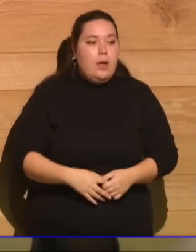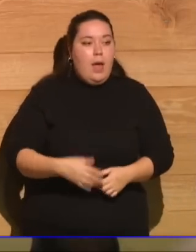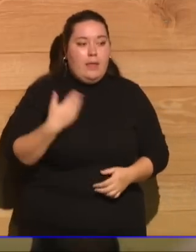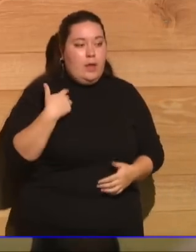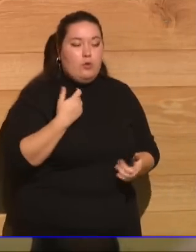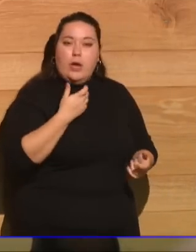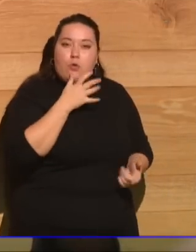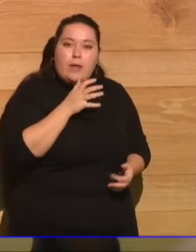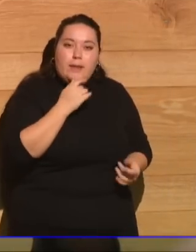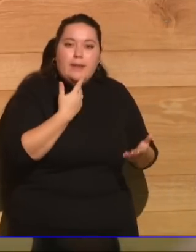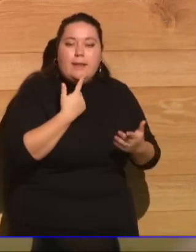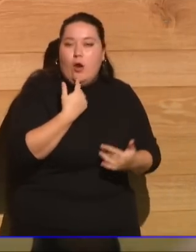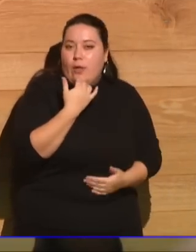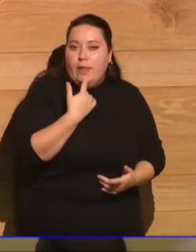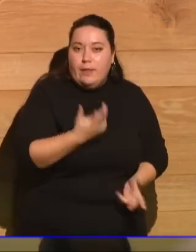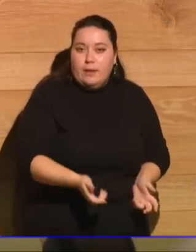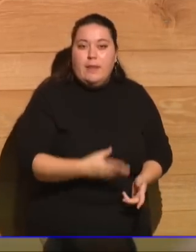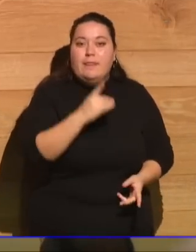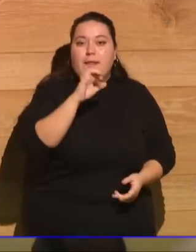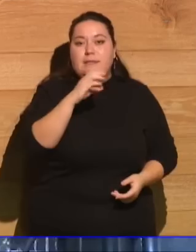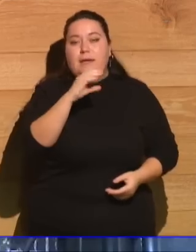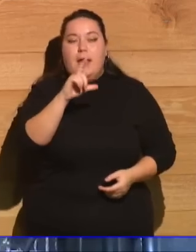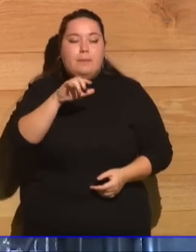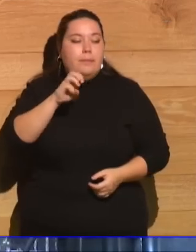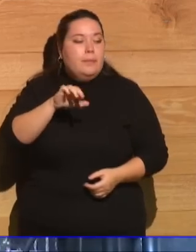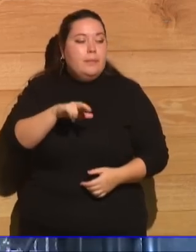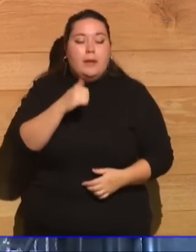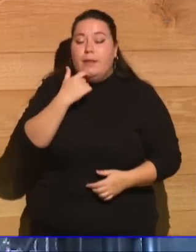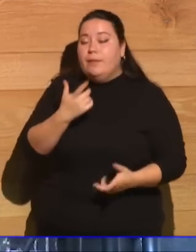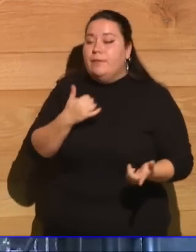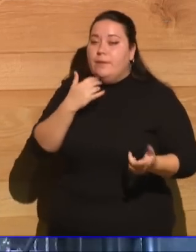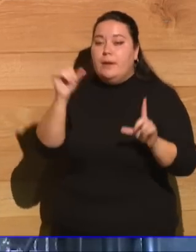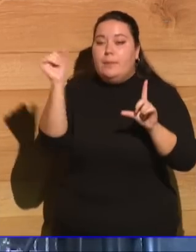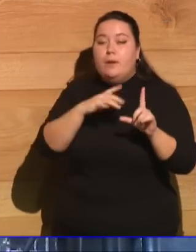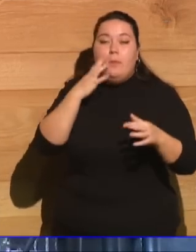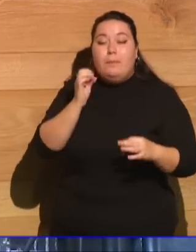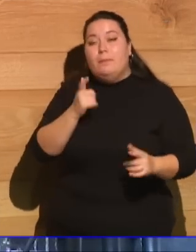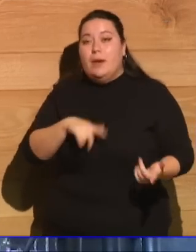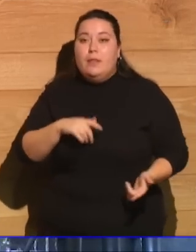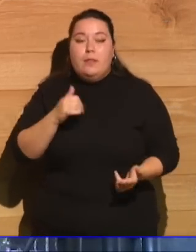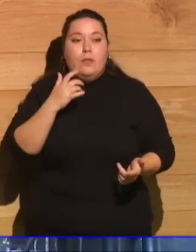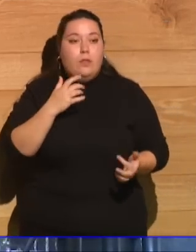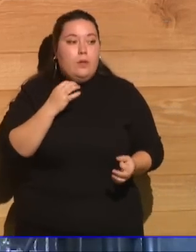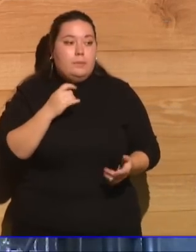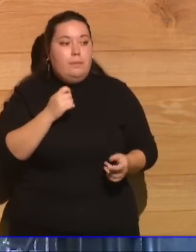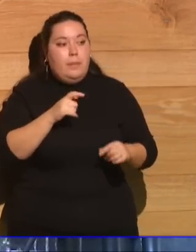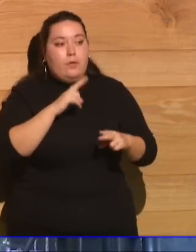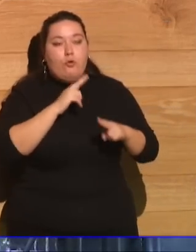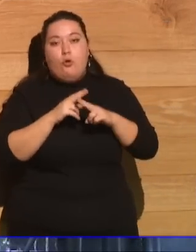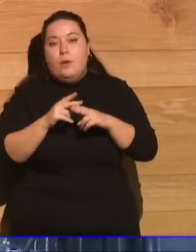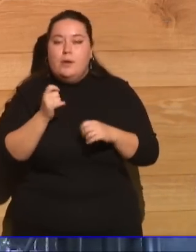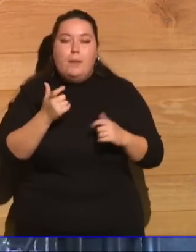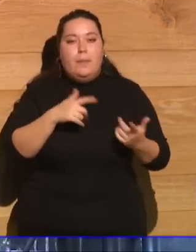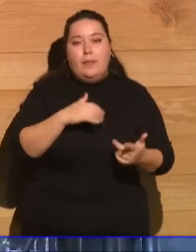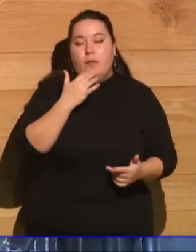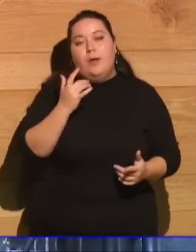que no hay disclaimer. Este programa es Hay buenísimo. uno. ¿Sabes lo que es un disclaimer? Lo de cualquier parecido de la película con la realidad, pura coincidencia, todos los nombres están basados en. Eso es un